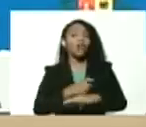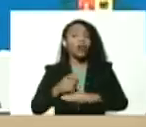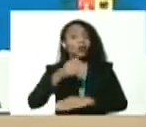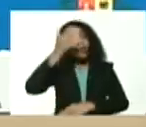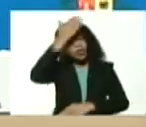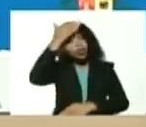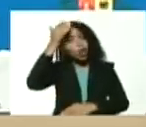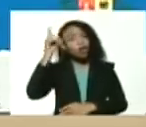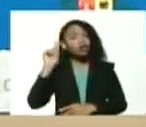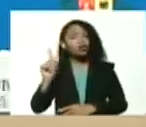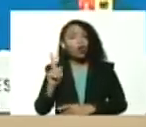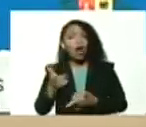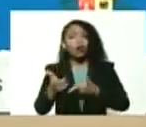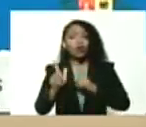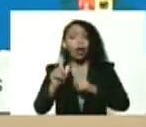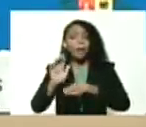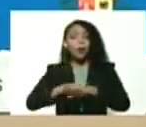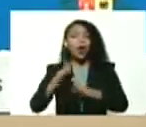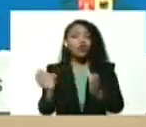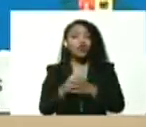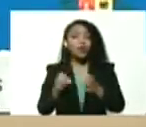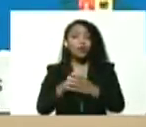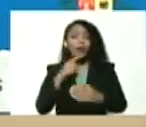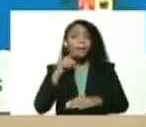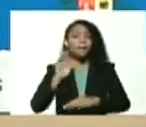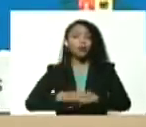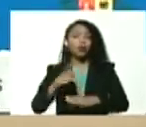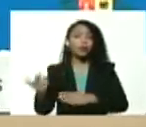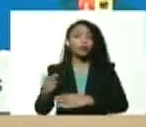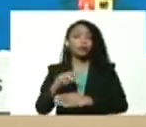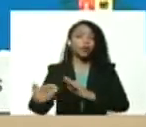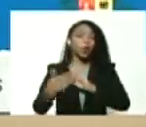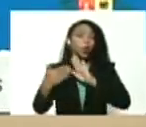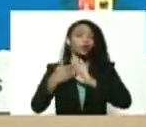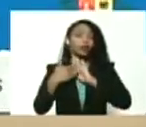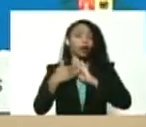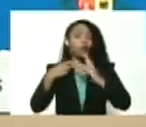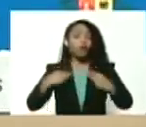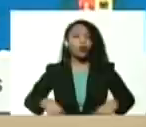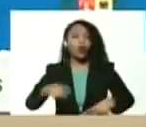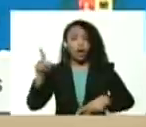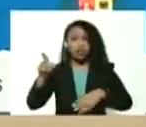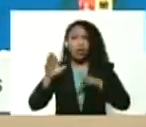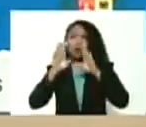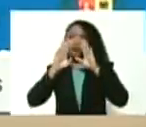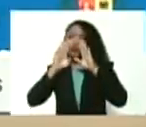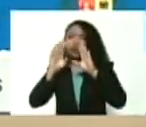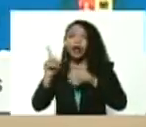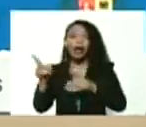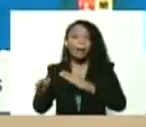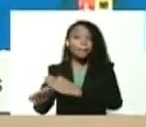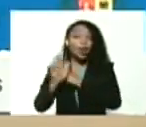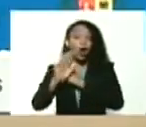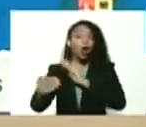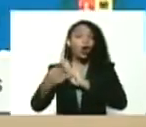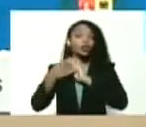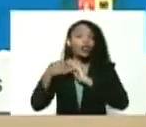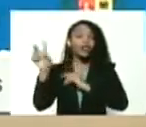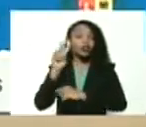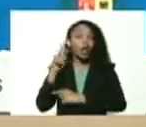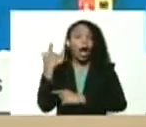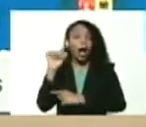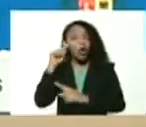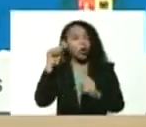sus autoridades, por la Comisión de Delitos de Lesa Humanidad. Ellos lo confesaron. El bloqueo contra Venezuela tiene